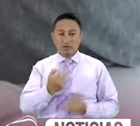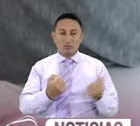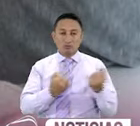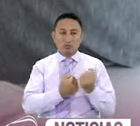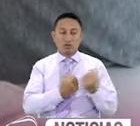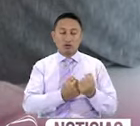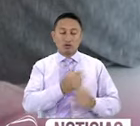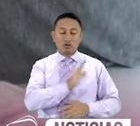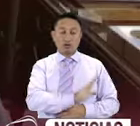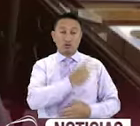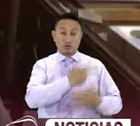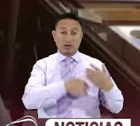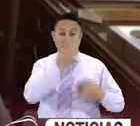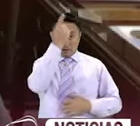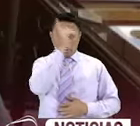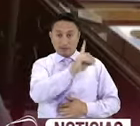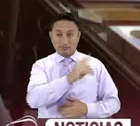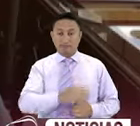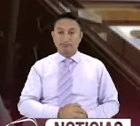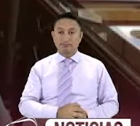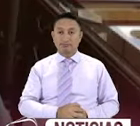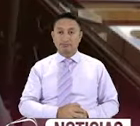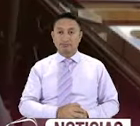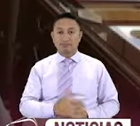hija. Eso es fuertísimo.